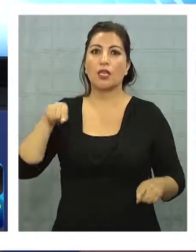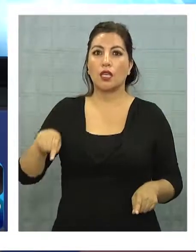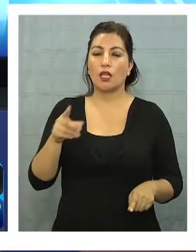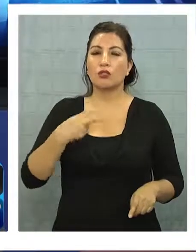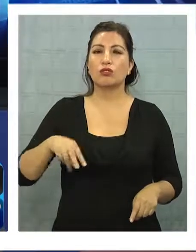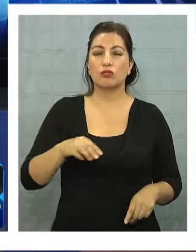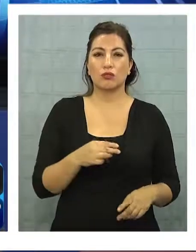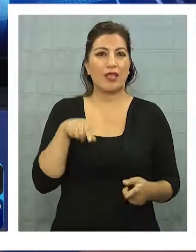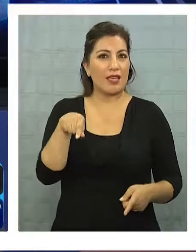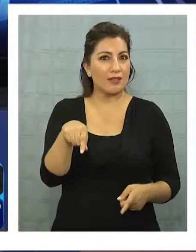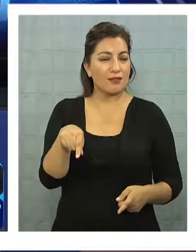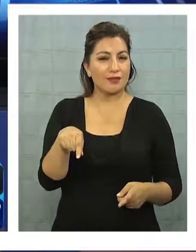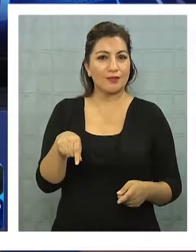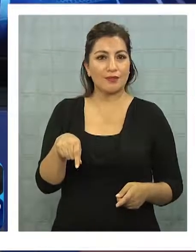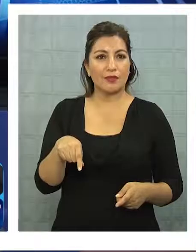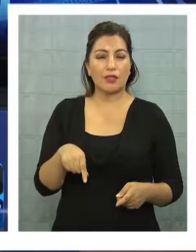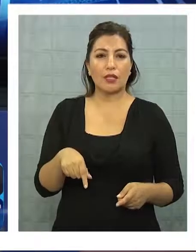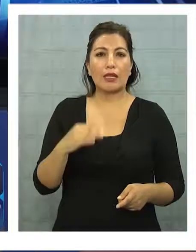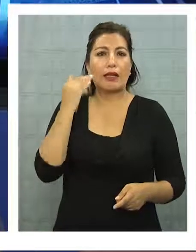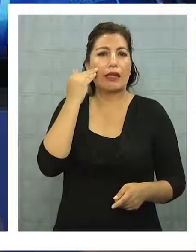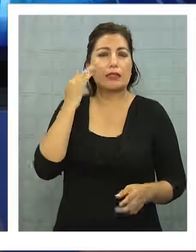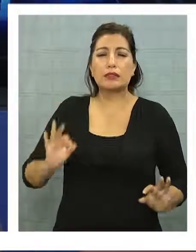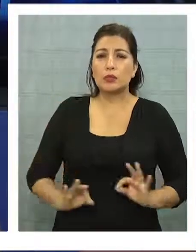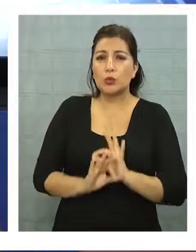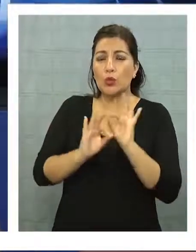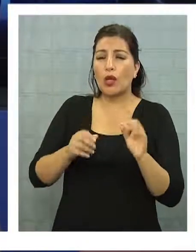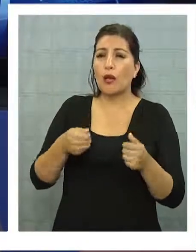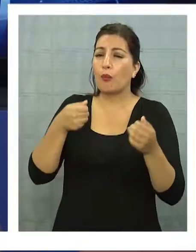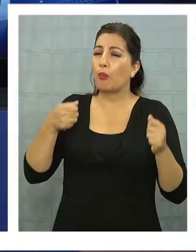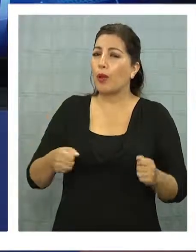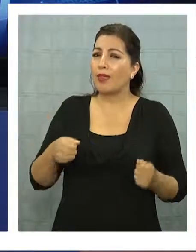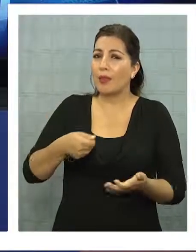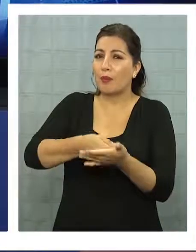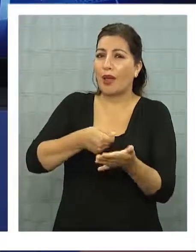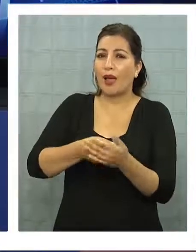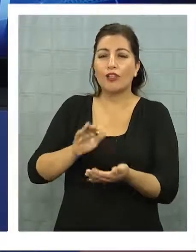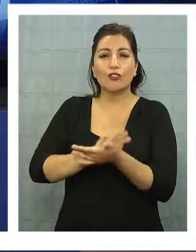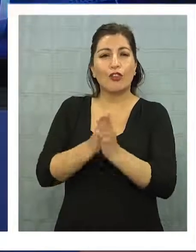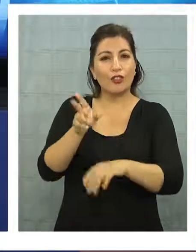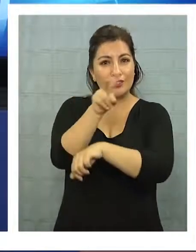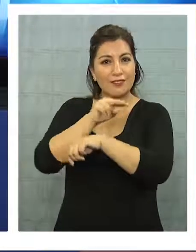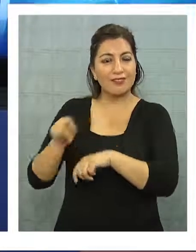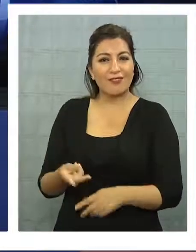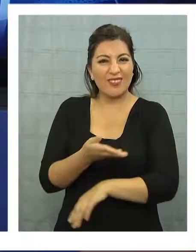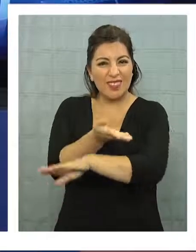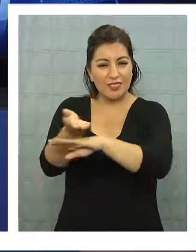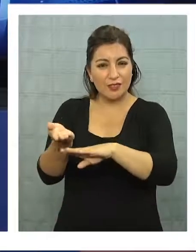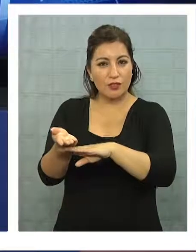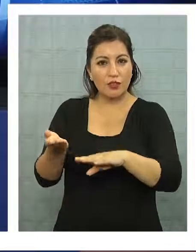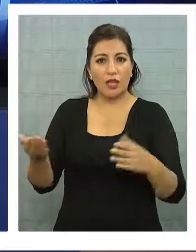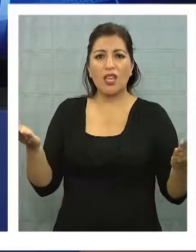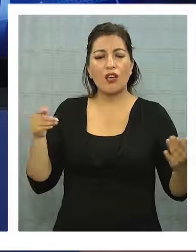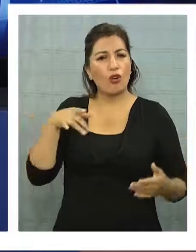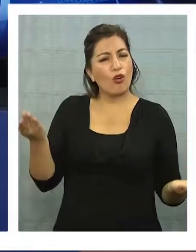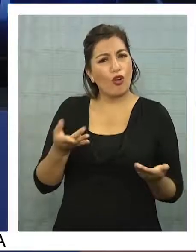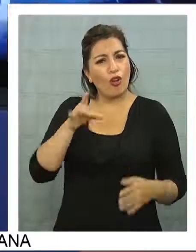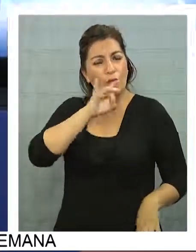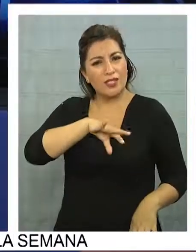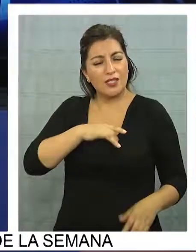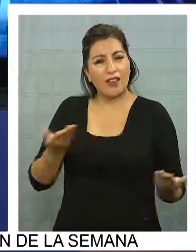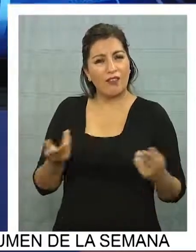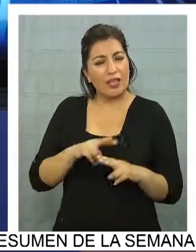los estudia a todos, ricos o pobres, todos tienen derecho a la gratuidad. Pero eso, en la práctica, se podrá hacer en